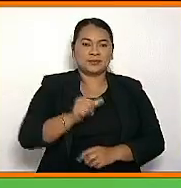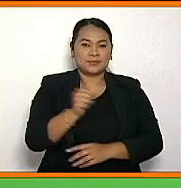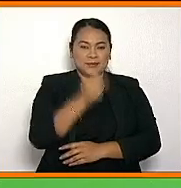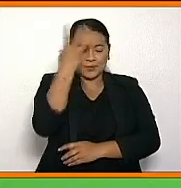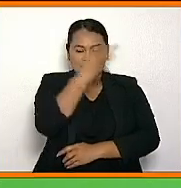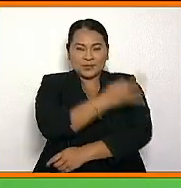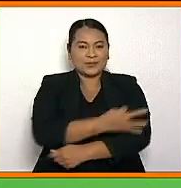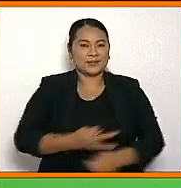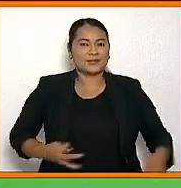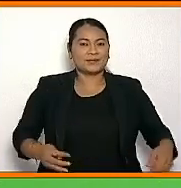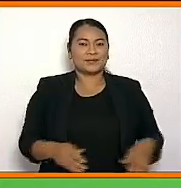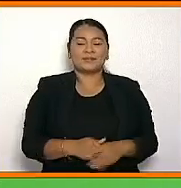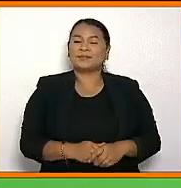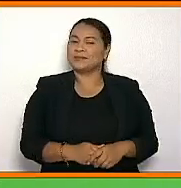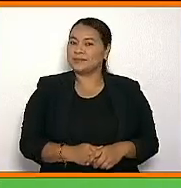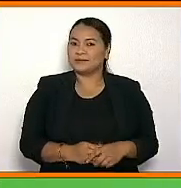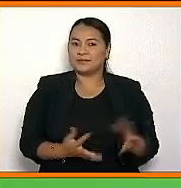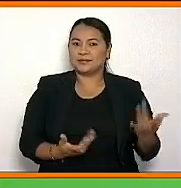hermosa tarde es...